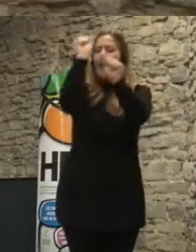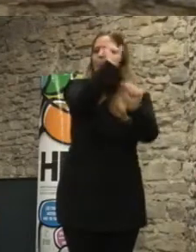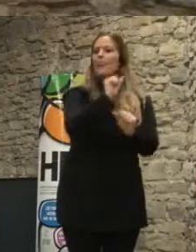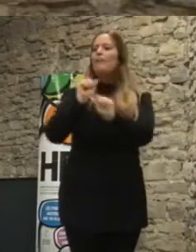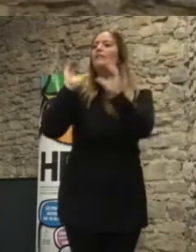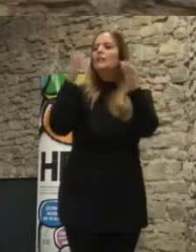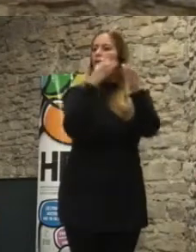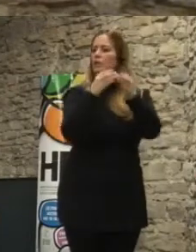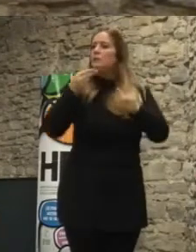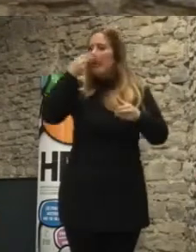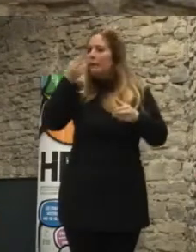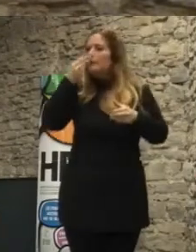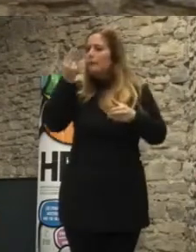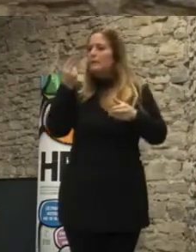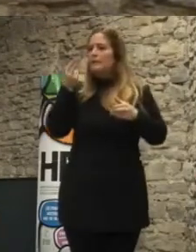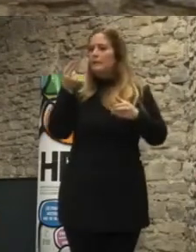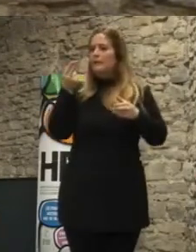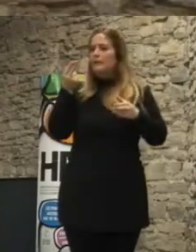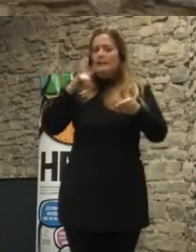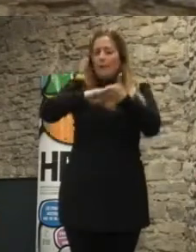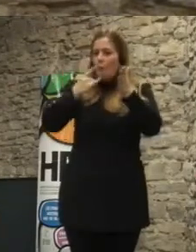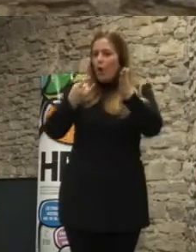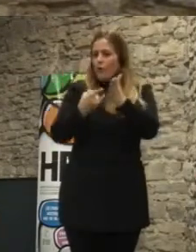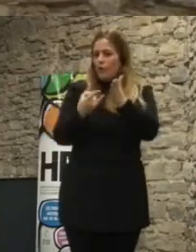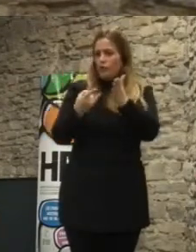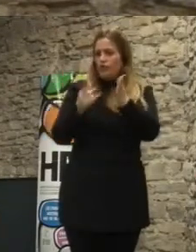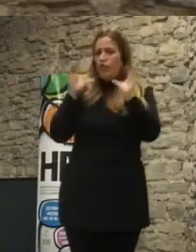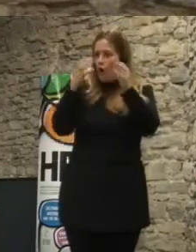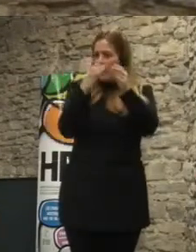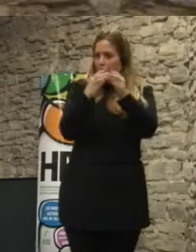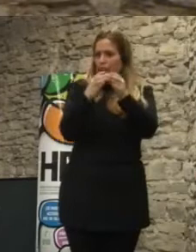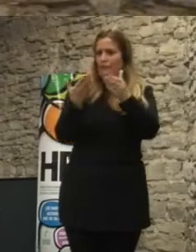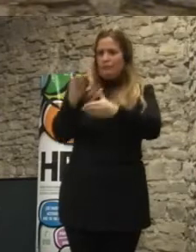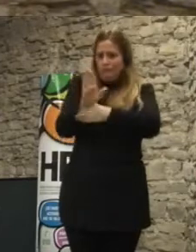de intereses, la puesta en marcha colectivamente de proyectos, ¿no?